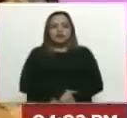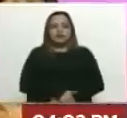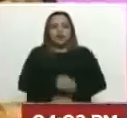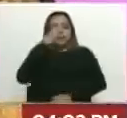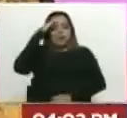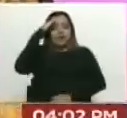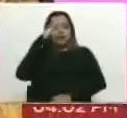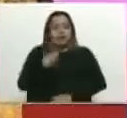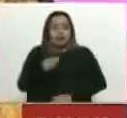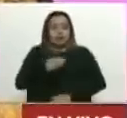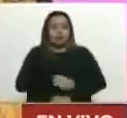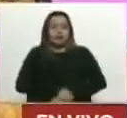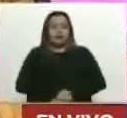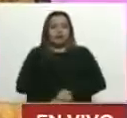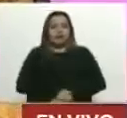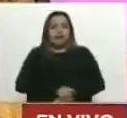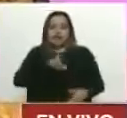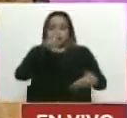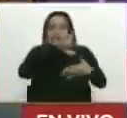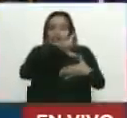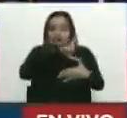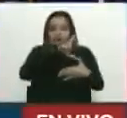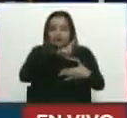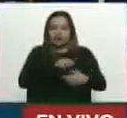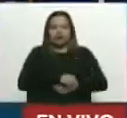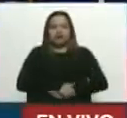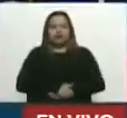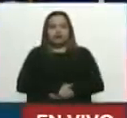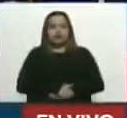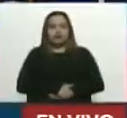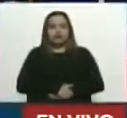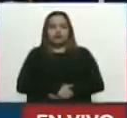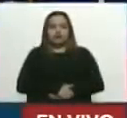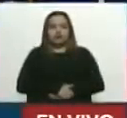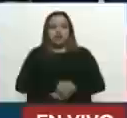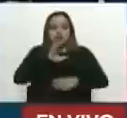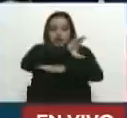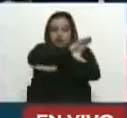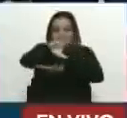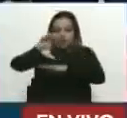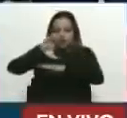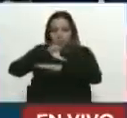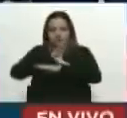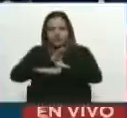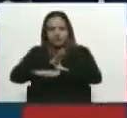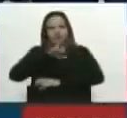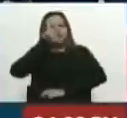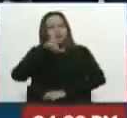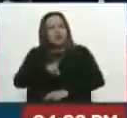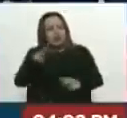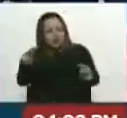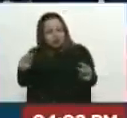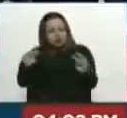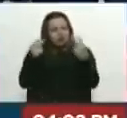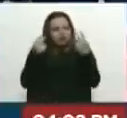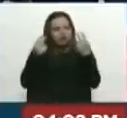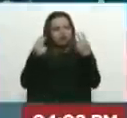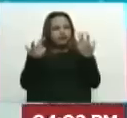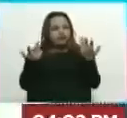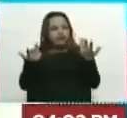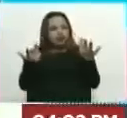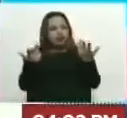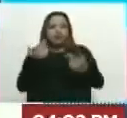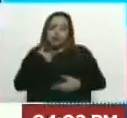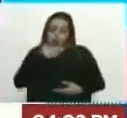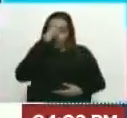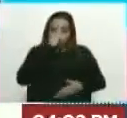militares de Latinoamérica y del Caribe deben verse, o humildemente lo